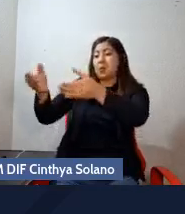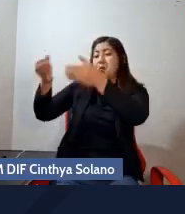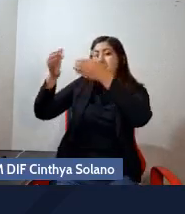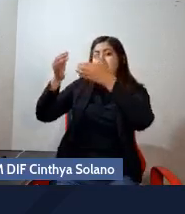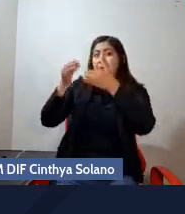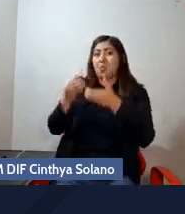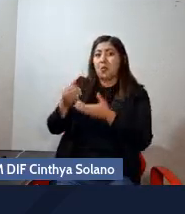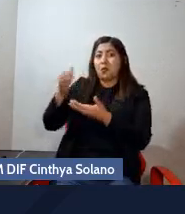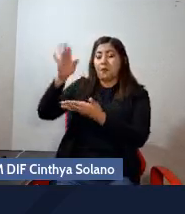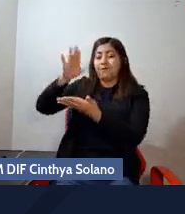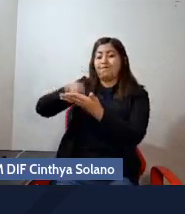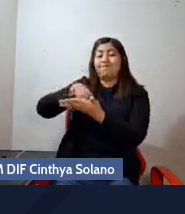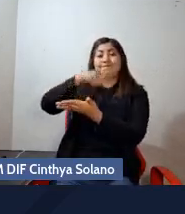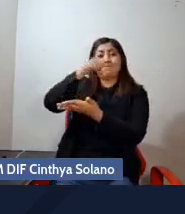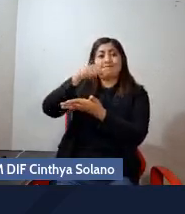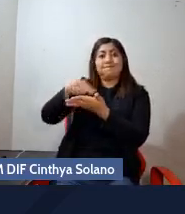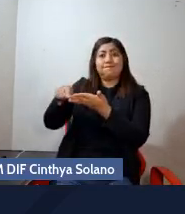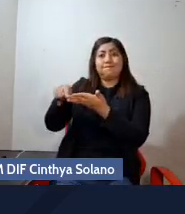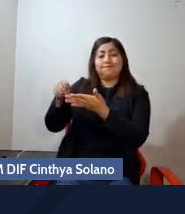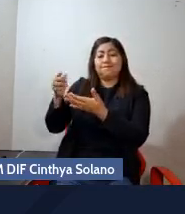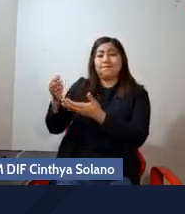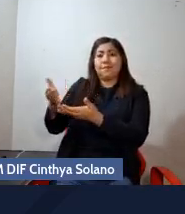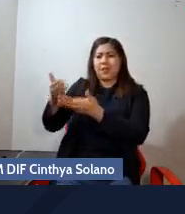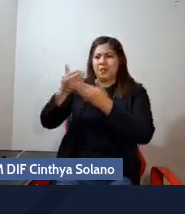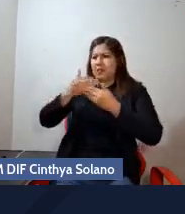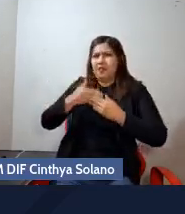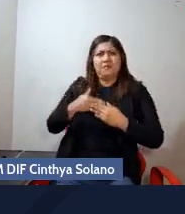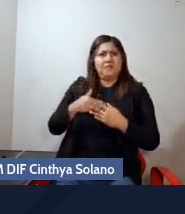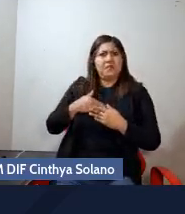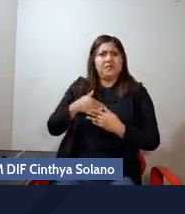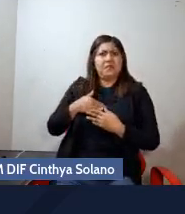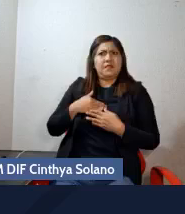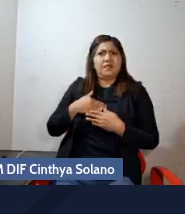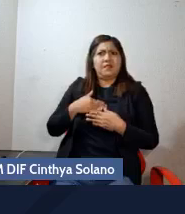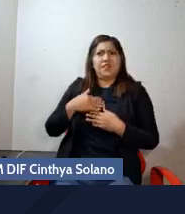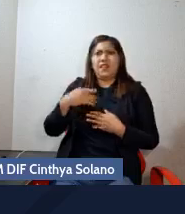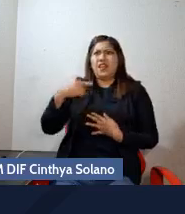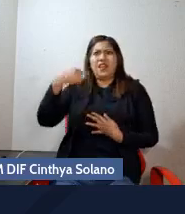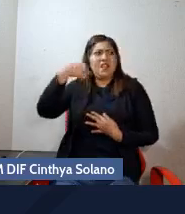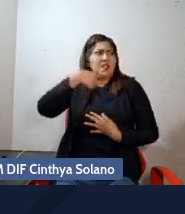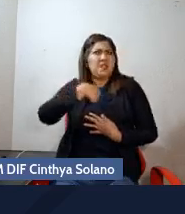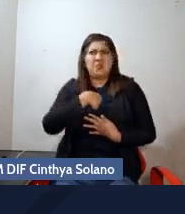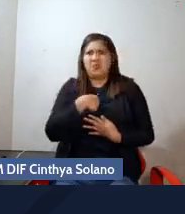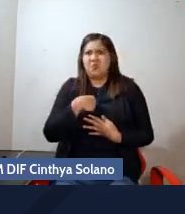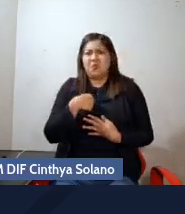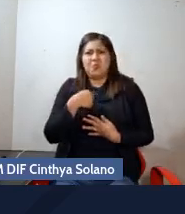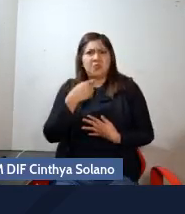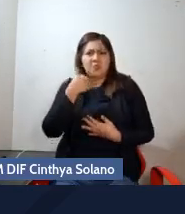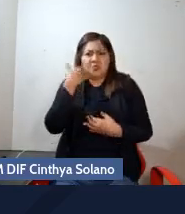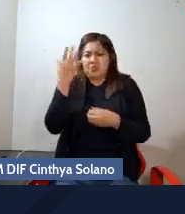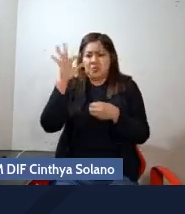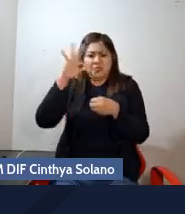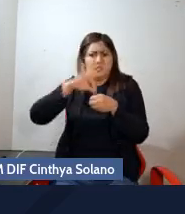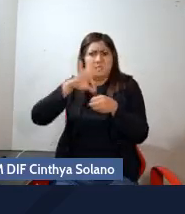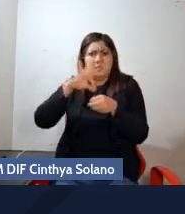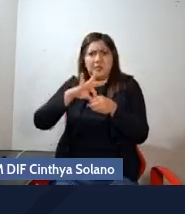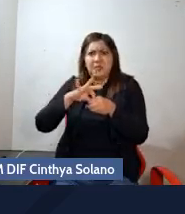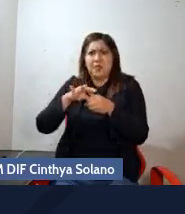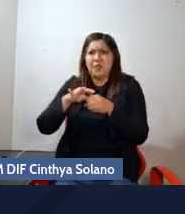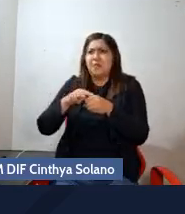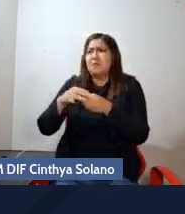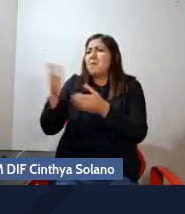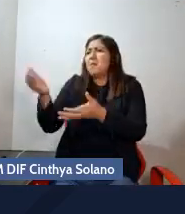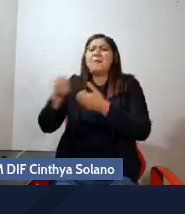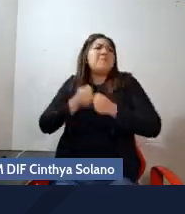entregando en estos momentos es mía, no quiero votar por nadie, así que yo me la llevo. ¿Tiene razón en